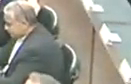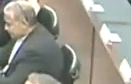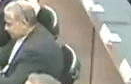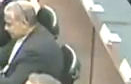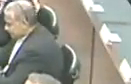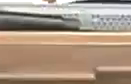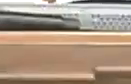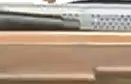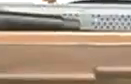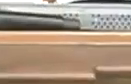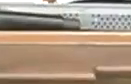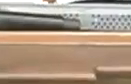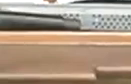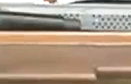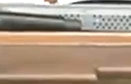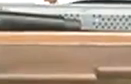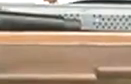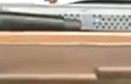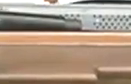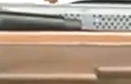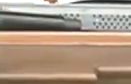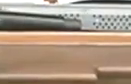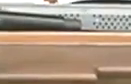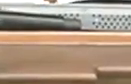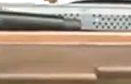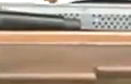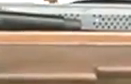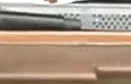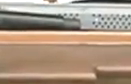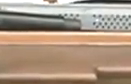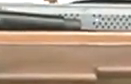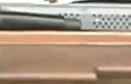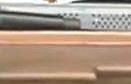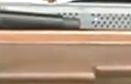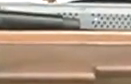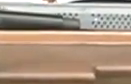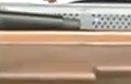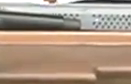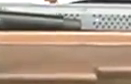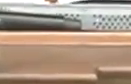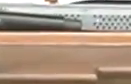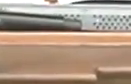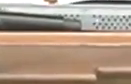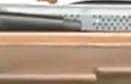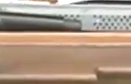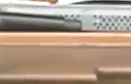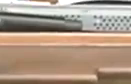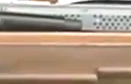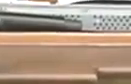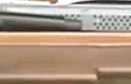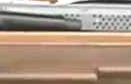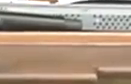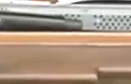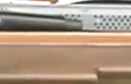subsecretaria, sírvase dar lectura al acta de la sesión ordinaria del día jueves 2 de marzo de